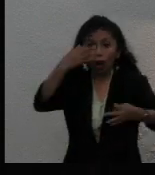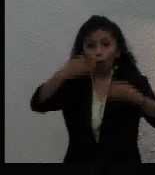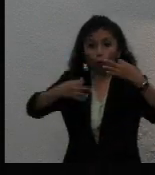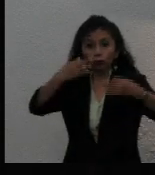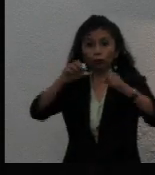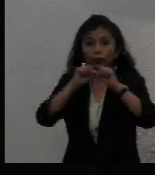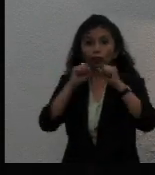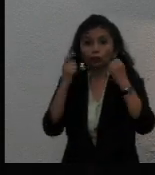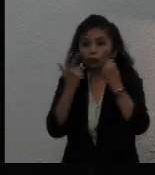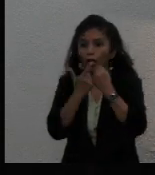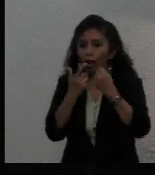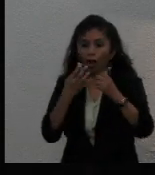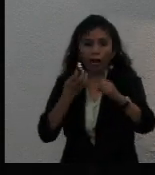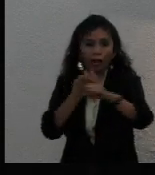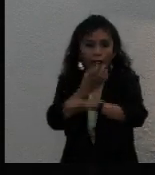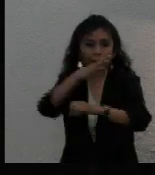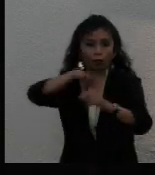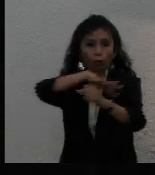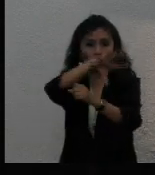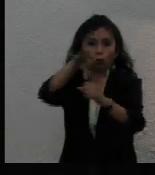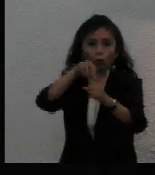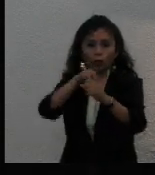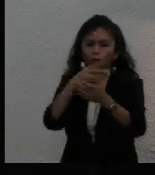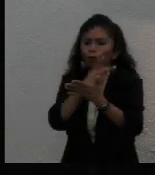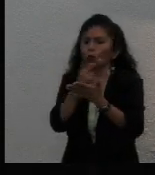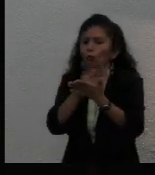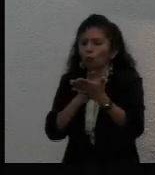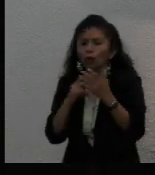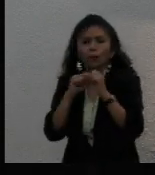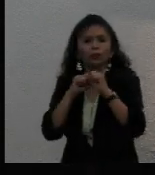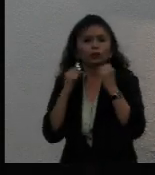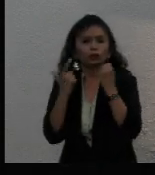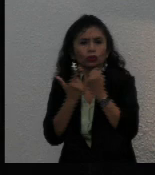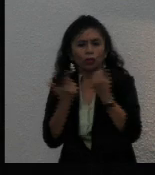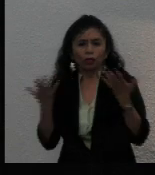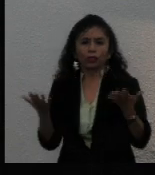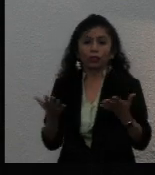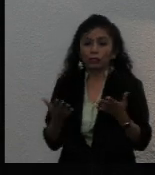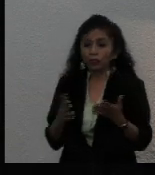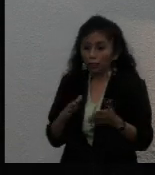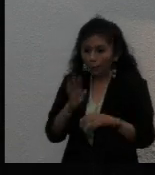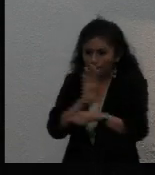social a todo el Estado a través de programas sociales que benefician a los